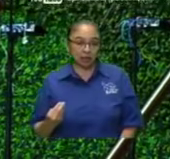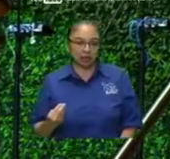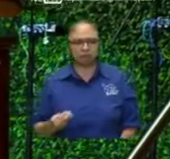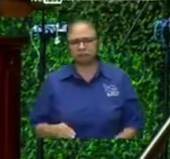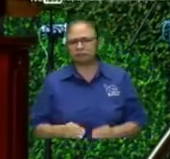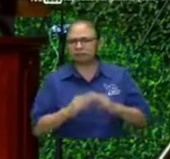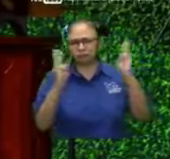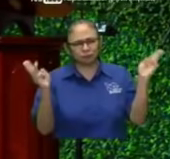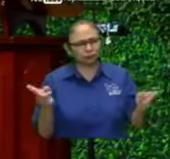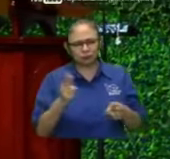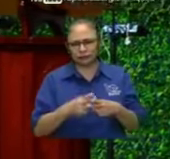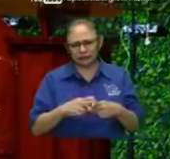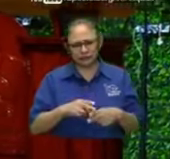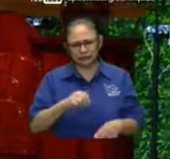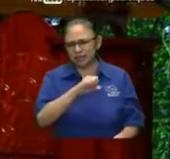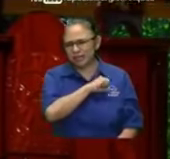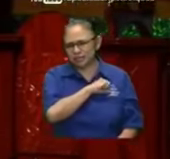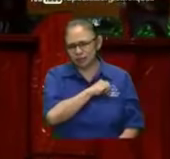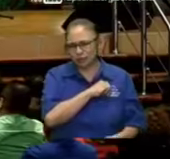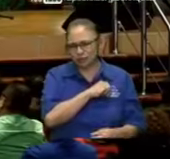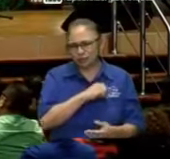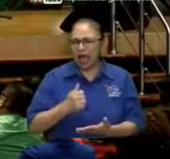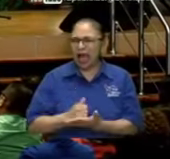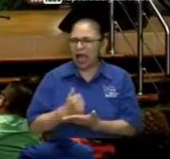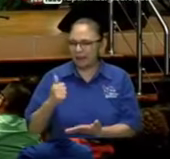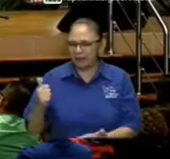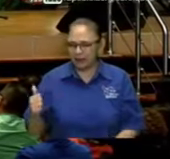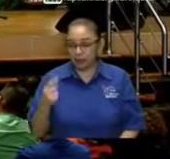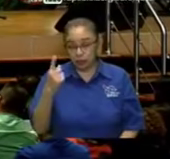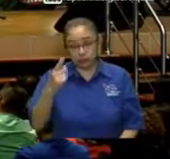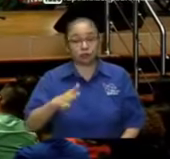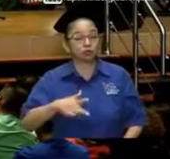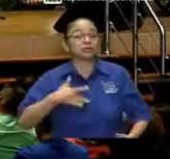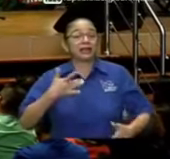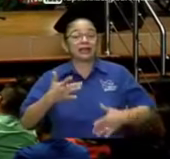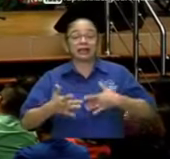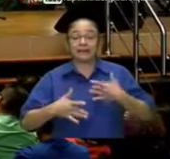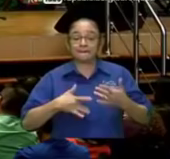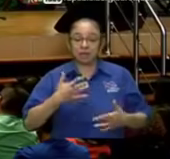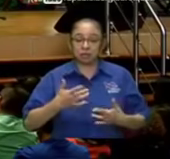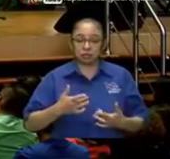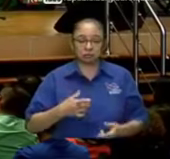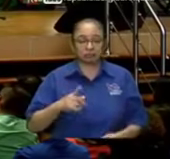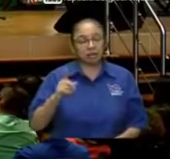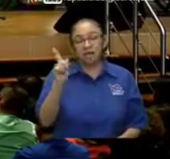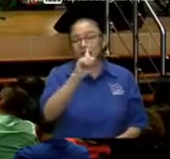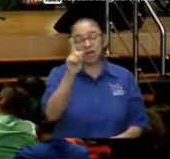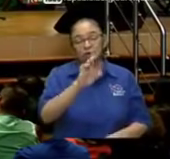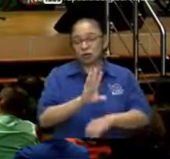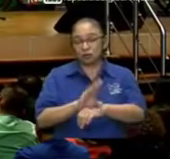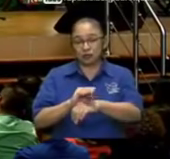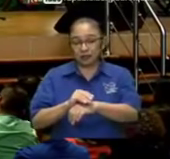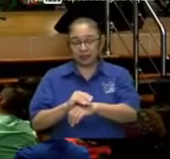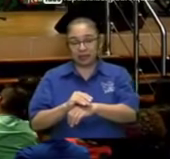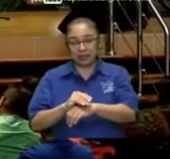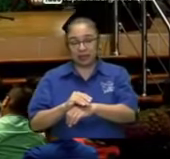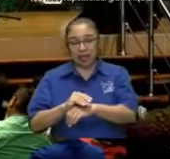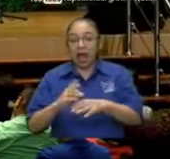somos almáticos. Cuando somos almáticos, un sentimiento nos impide tener una